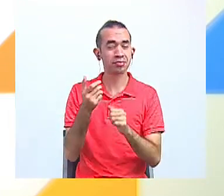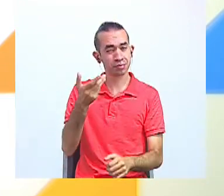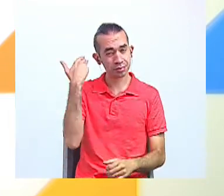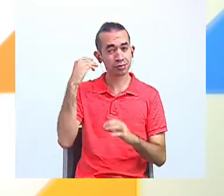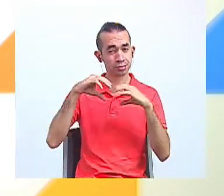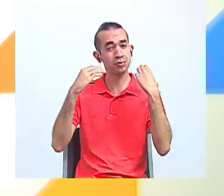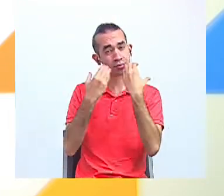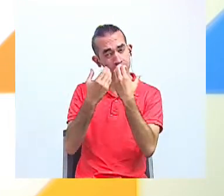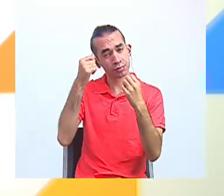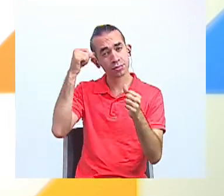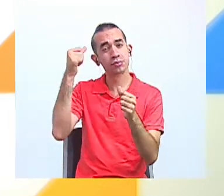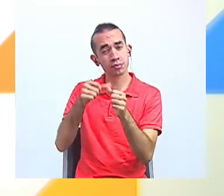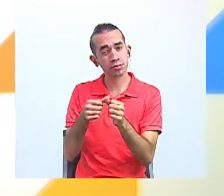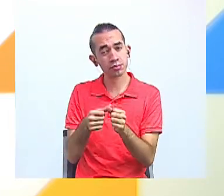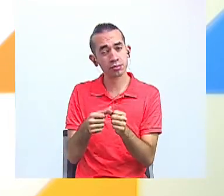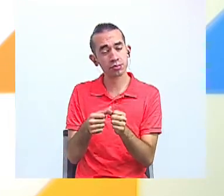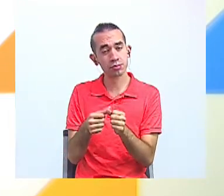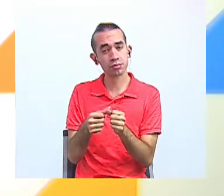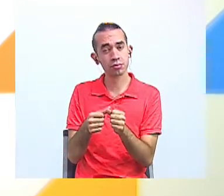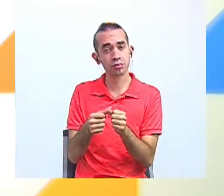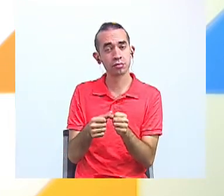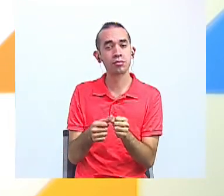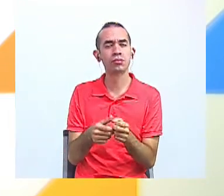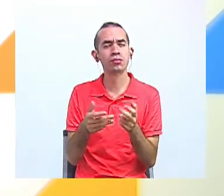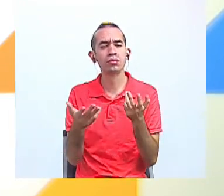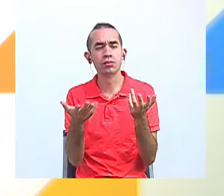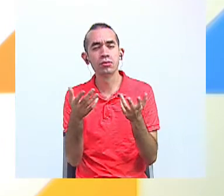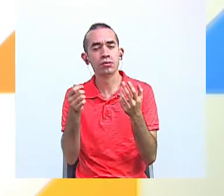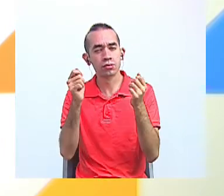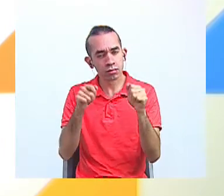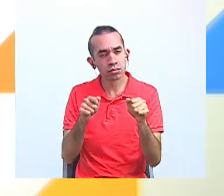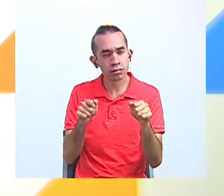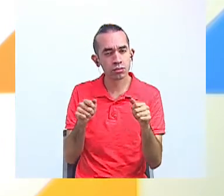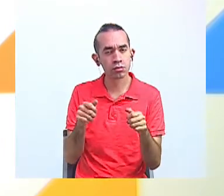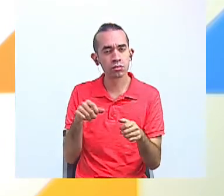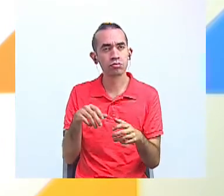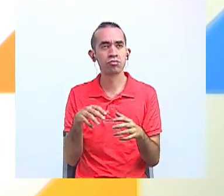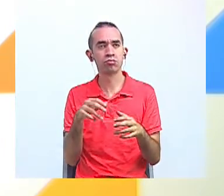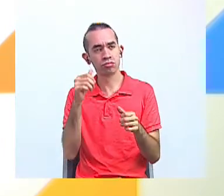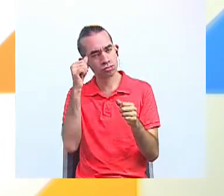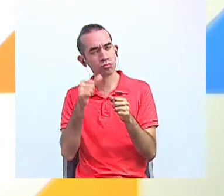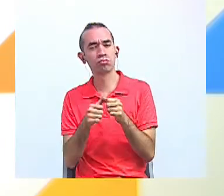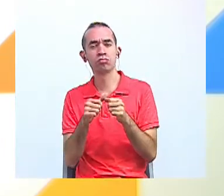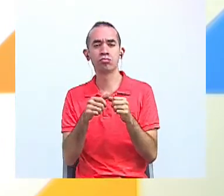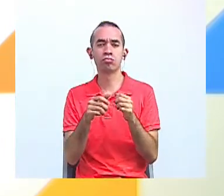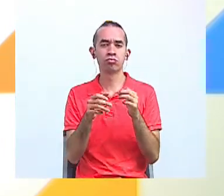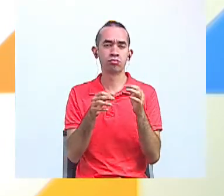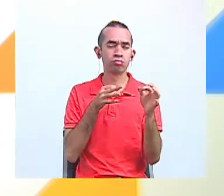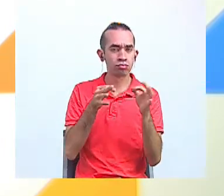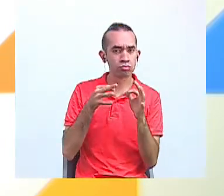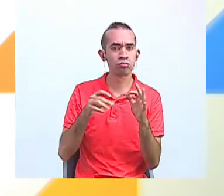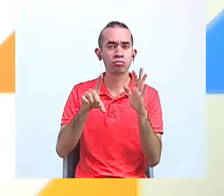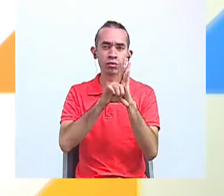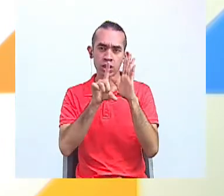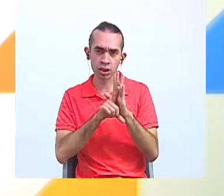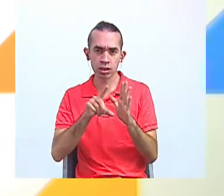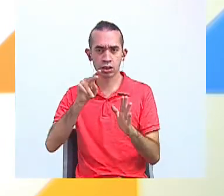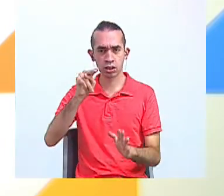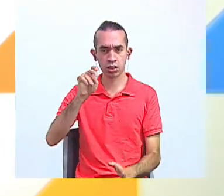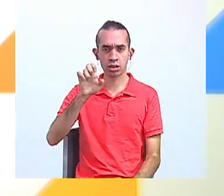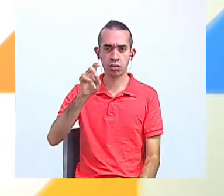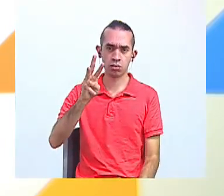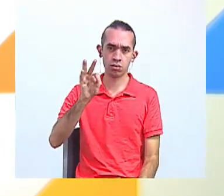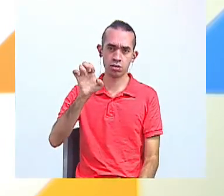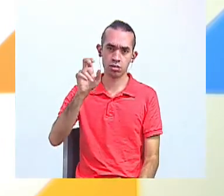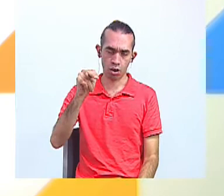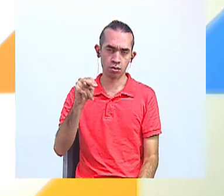anterior. Probablemente recuerdan que estuvimos hablando, hicimos un repaso sobre las leyes de Newton, pero una introducción